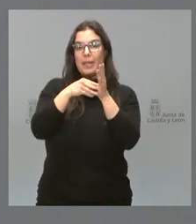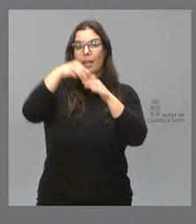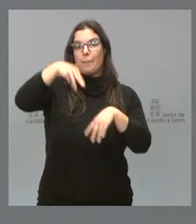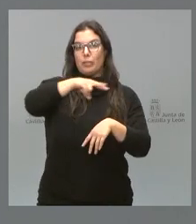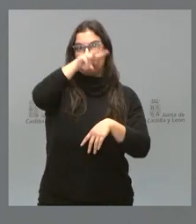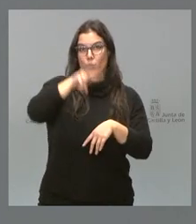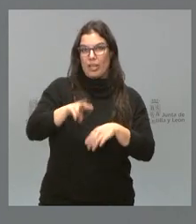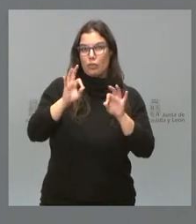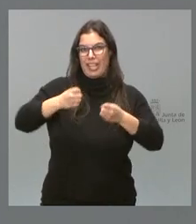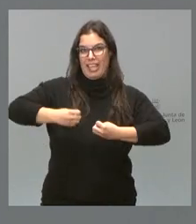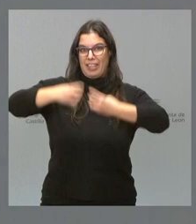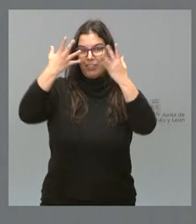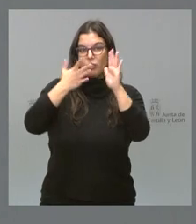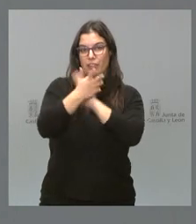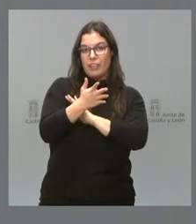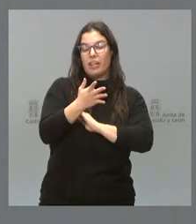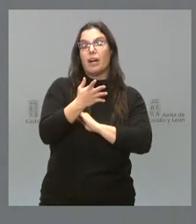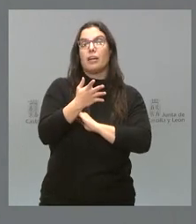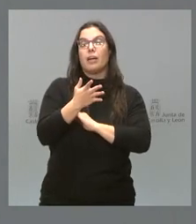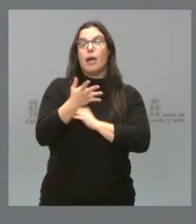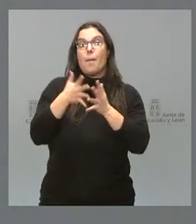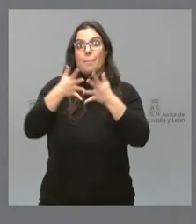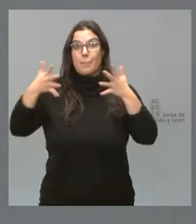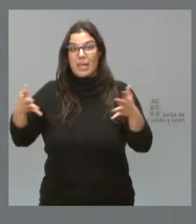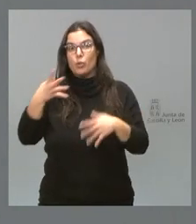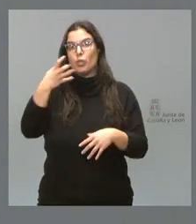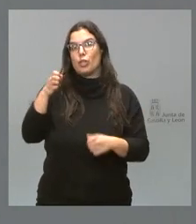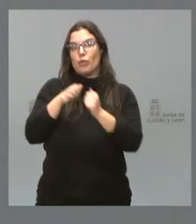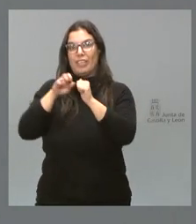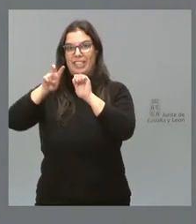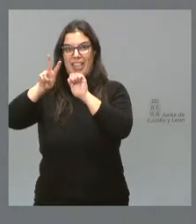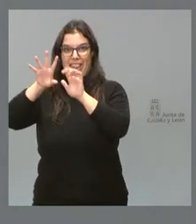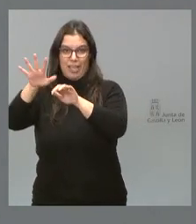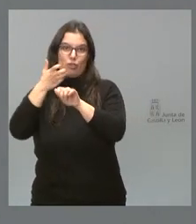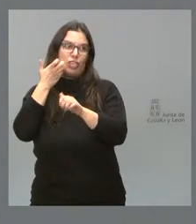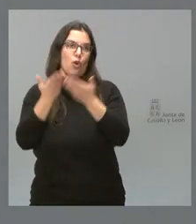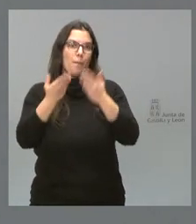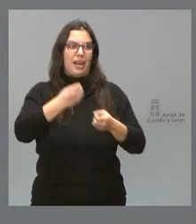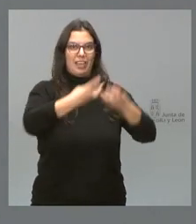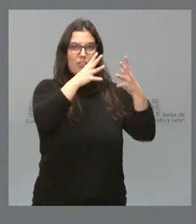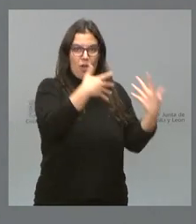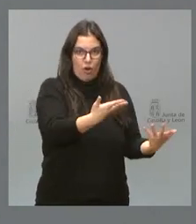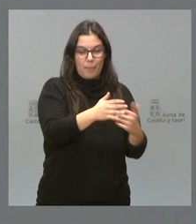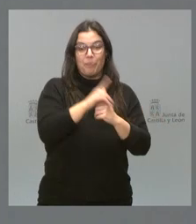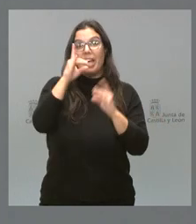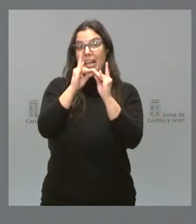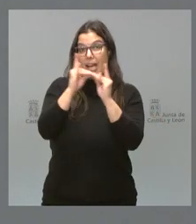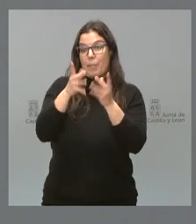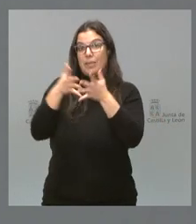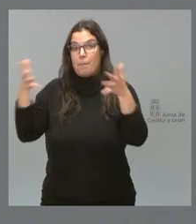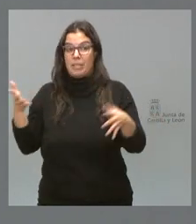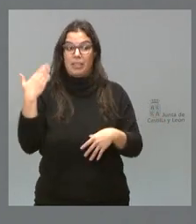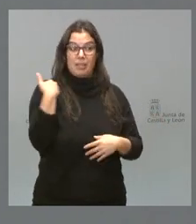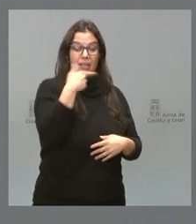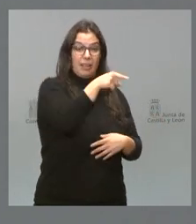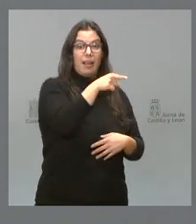es un 425% más de superficie al hospital anterior Se incrementa el número de camas que pasa de 111